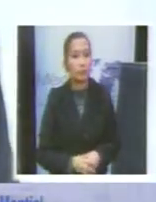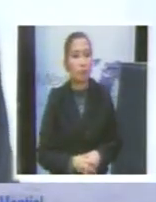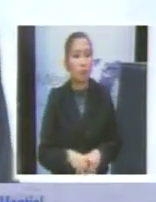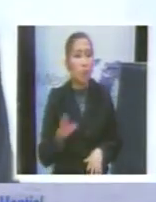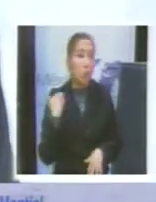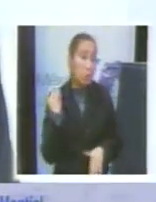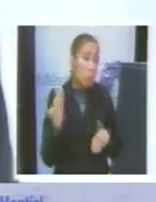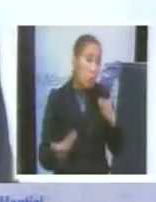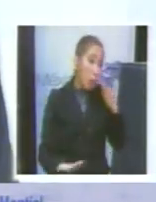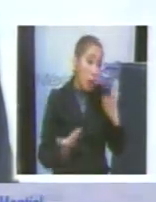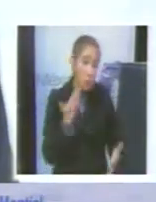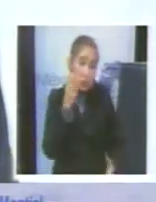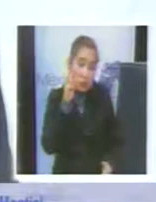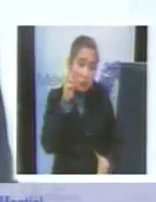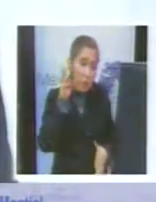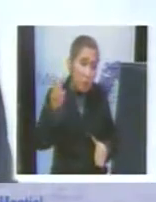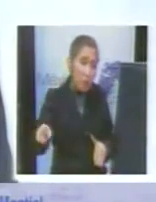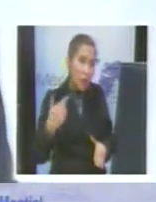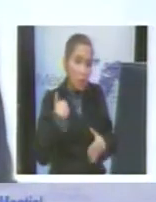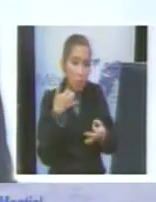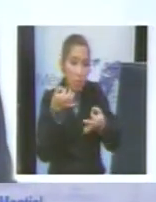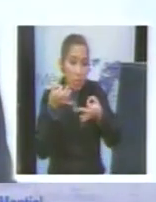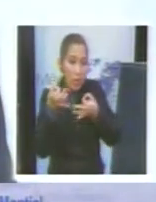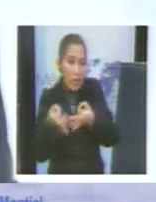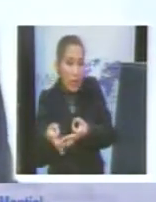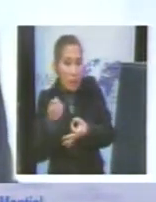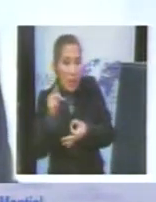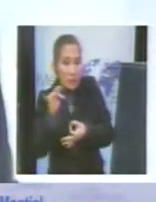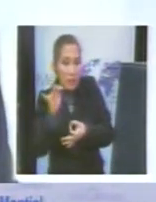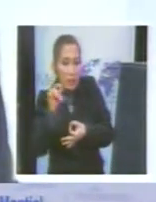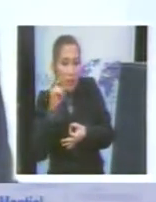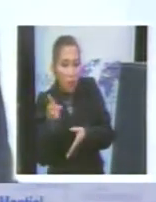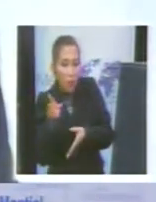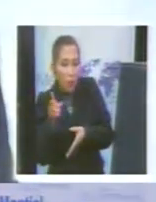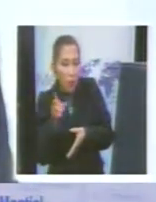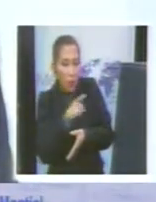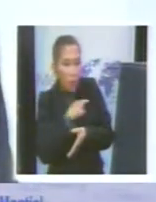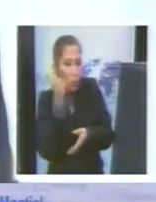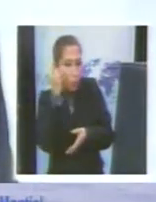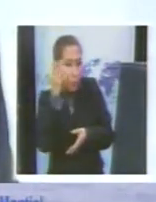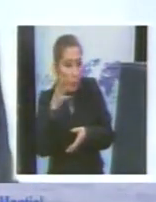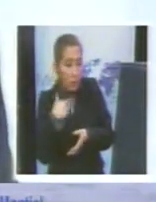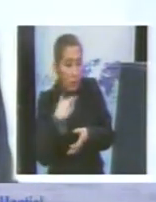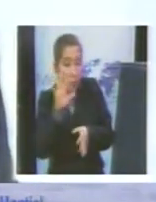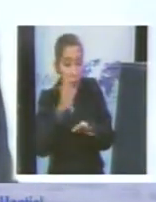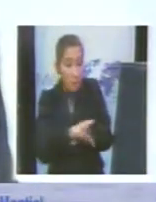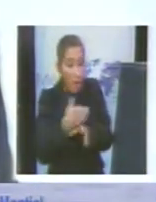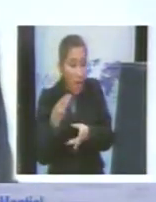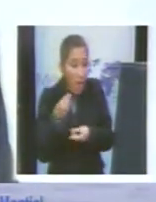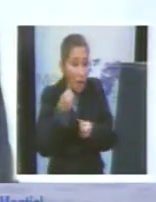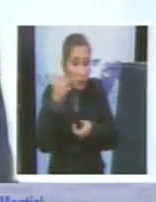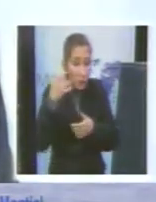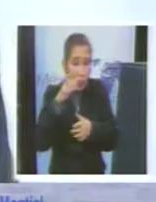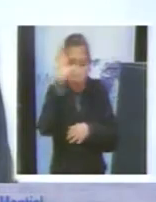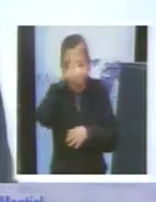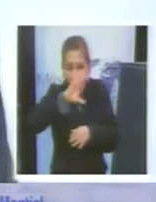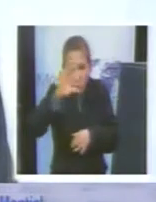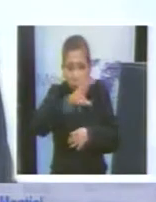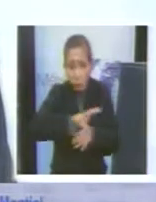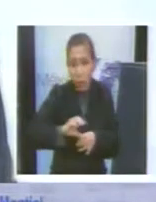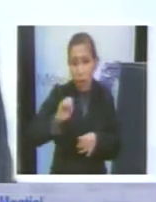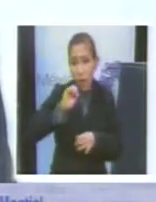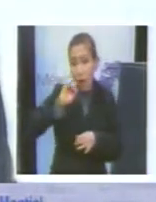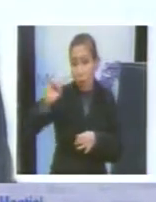que en ocasiones ha sonado el canto de la sirena del Pacífico, no debemos olvidar que nuestra inversión histórica y cultural hacia el